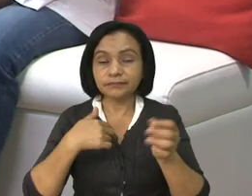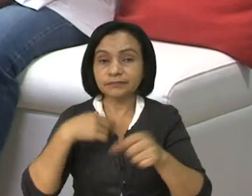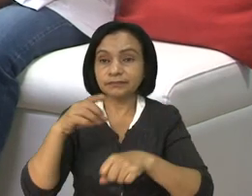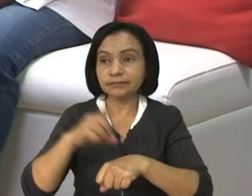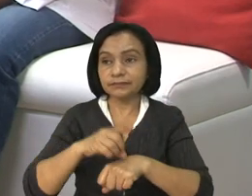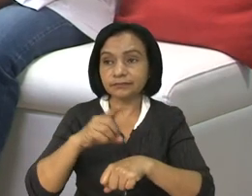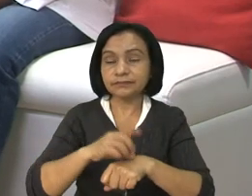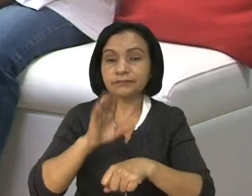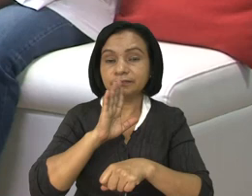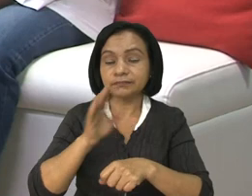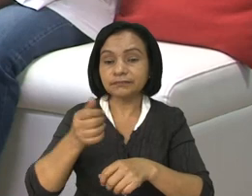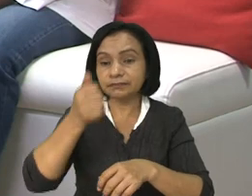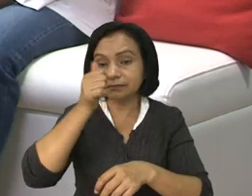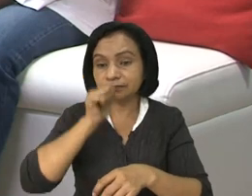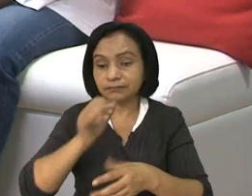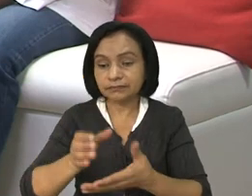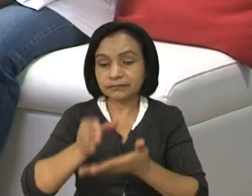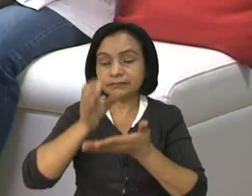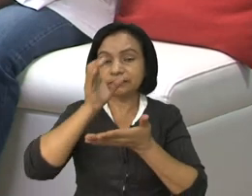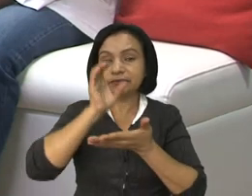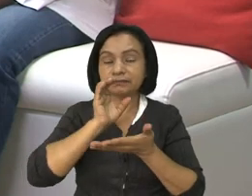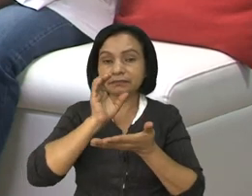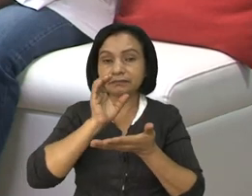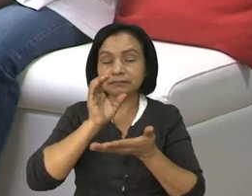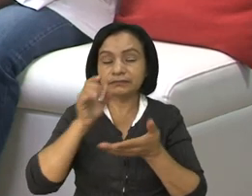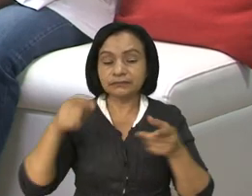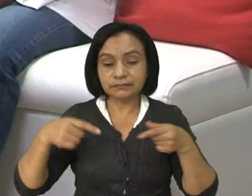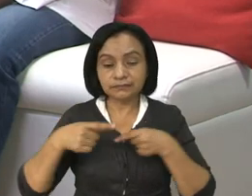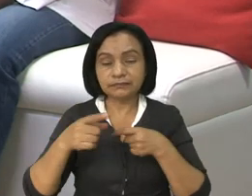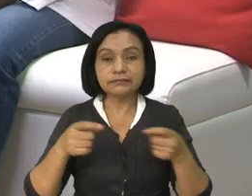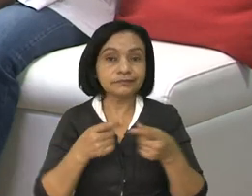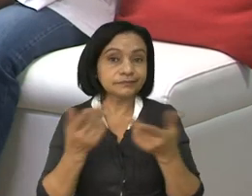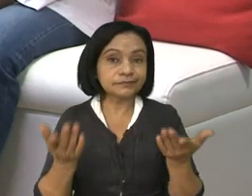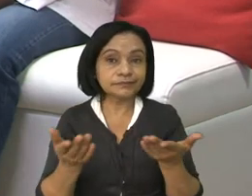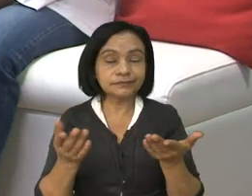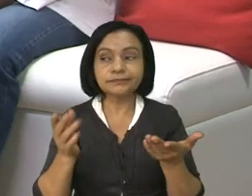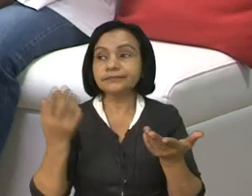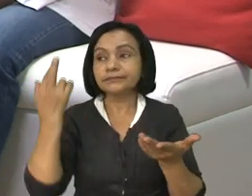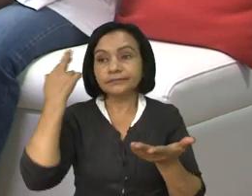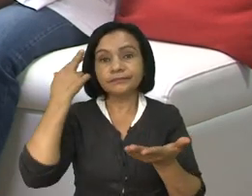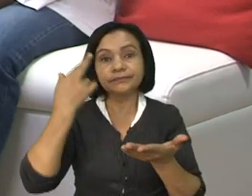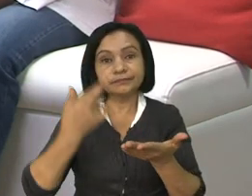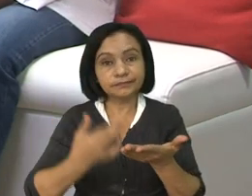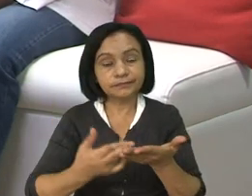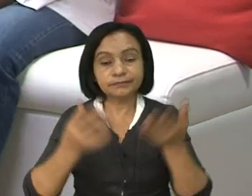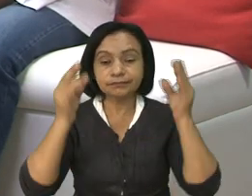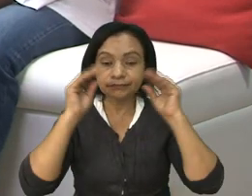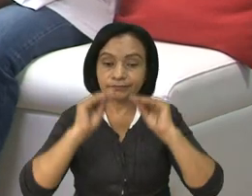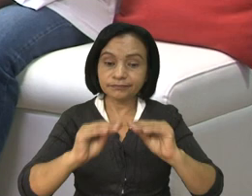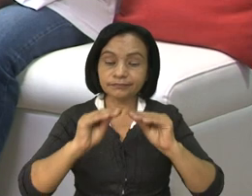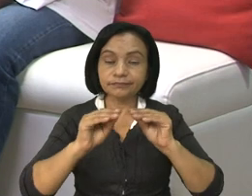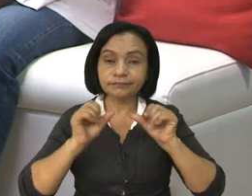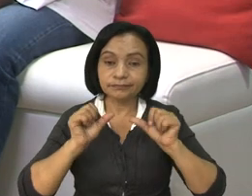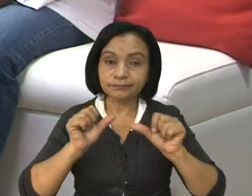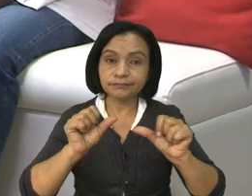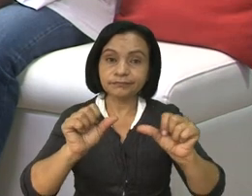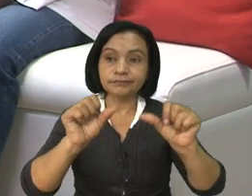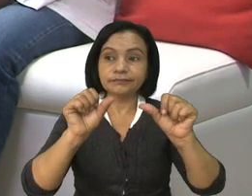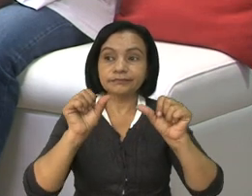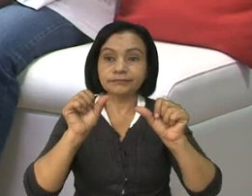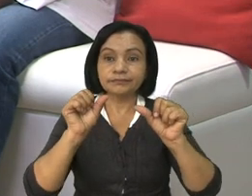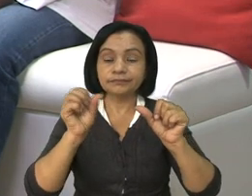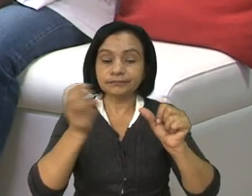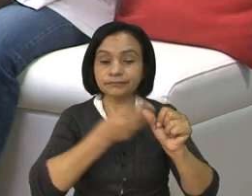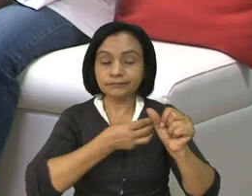que el agua contaminada puede transmitir parásitos. Sí, acordémonos que la educación es continua y no